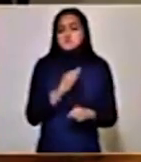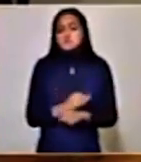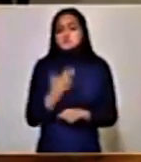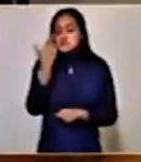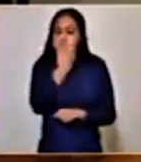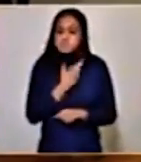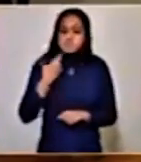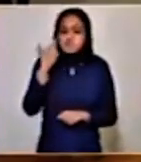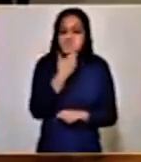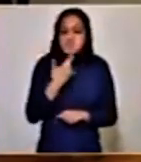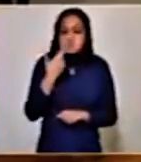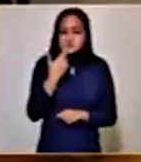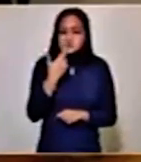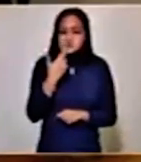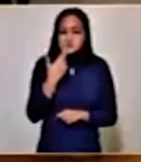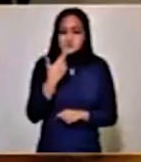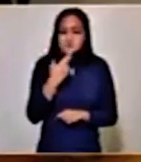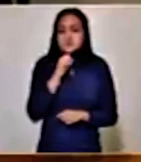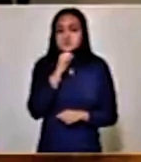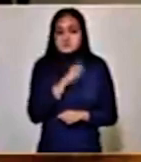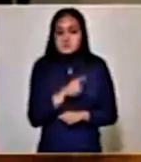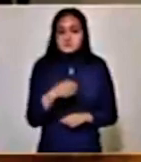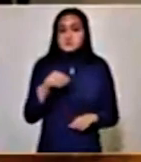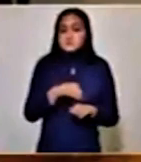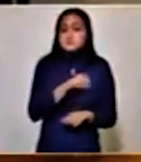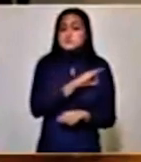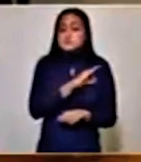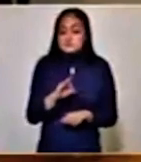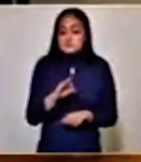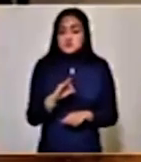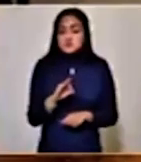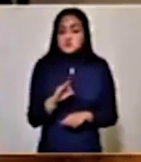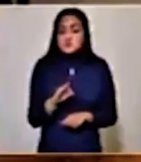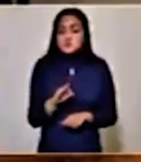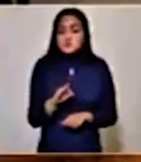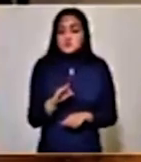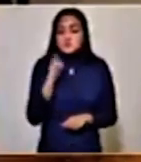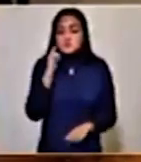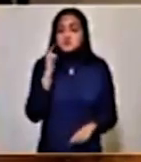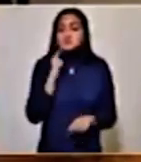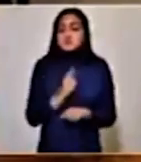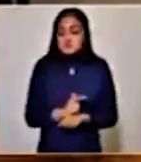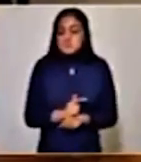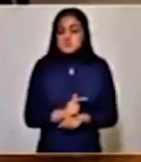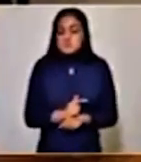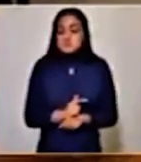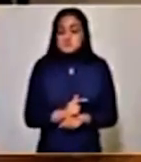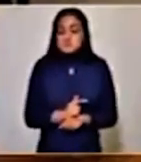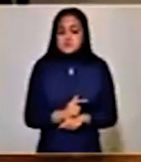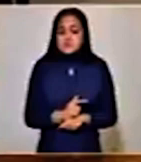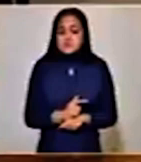revisa y revisa y se puede poder se pueden encontrar de se pueden